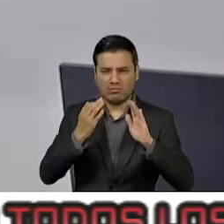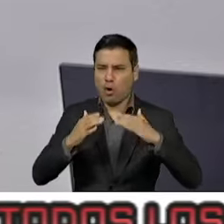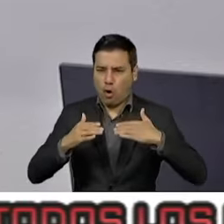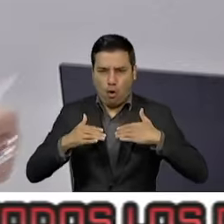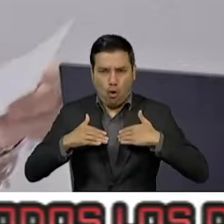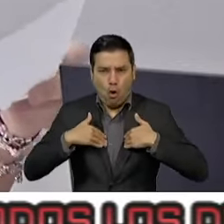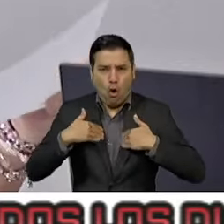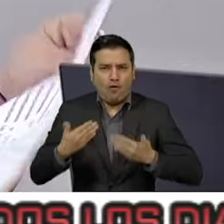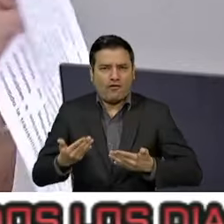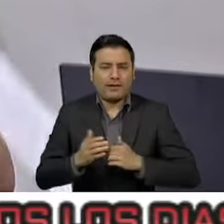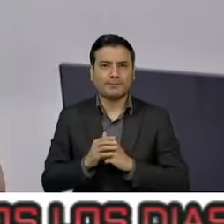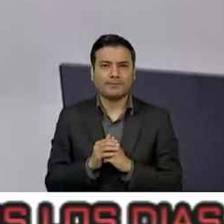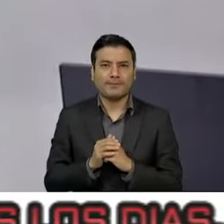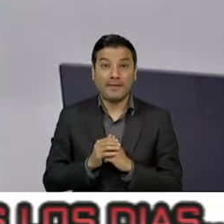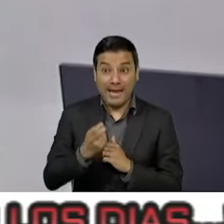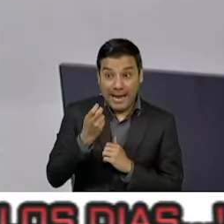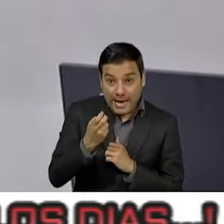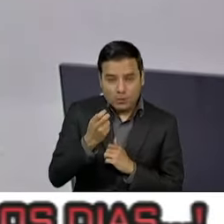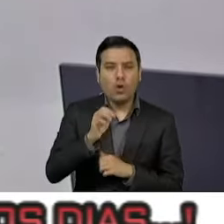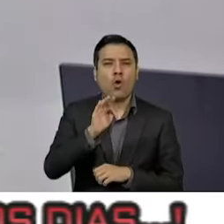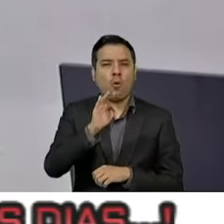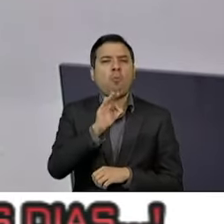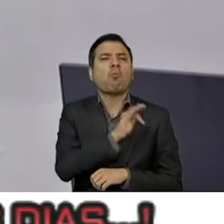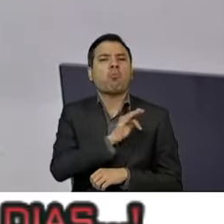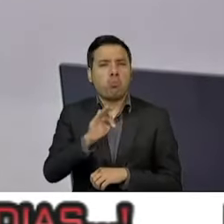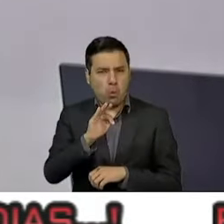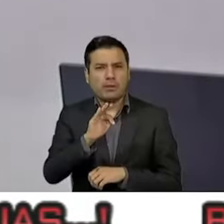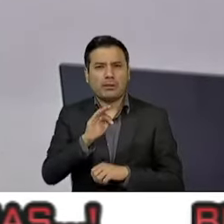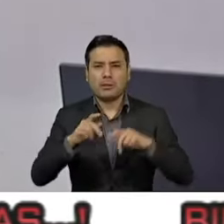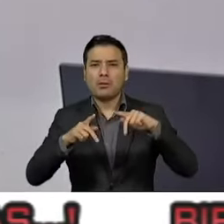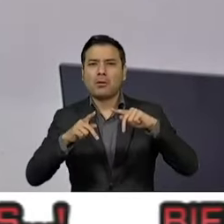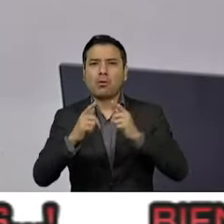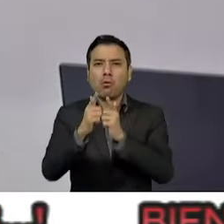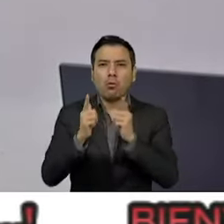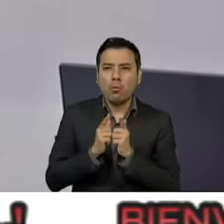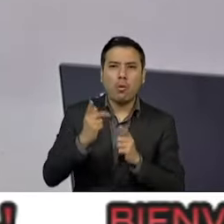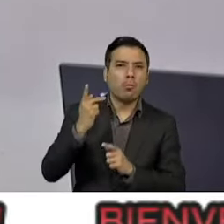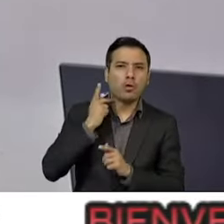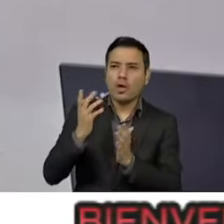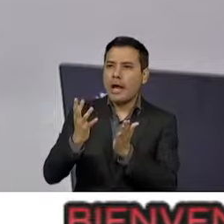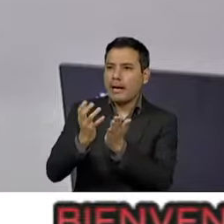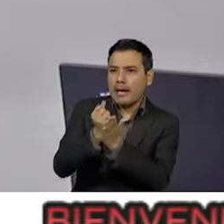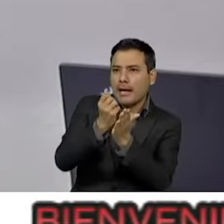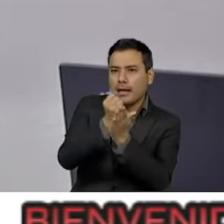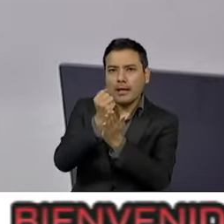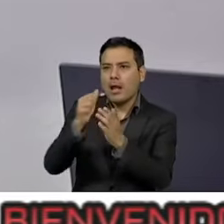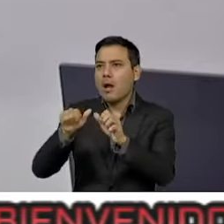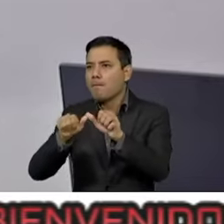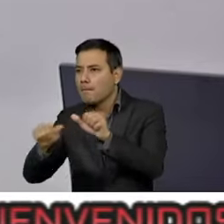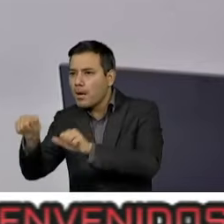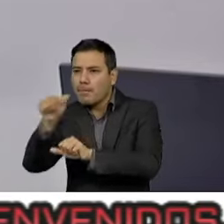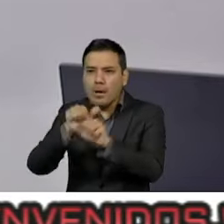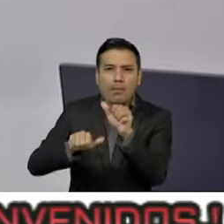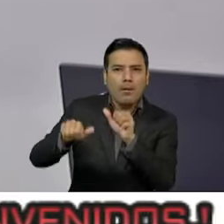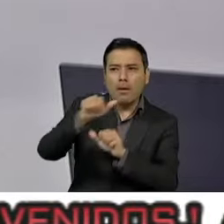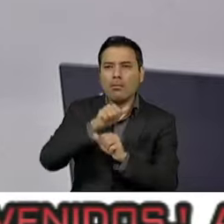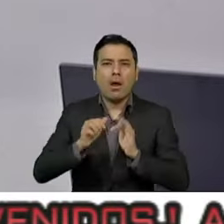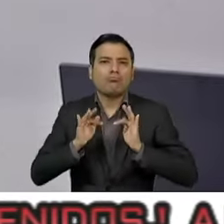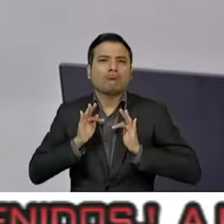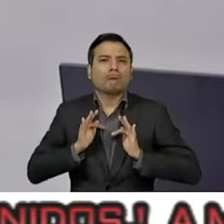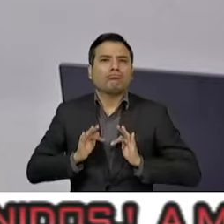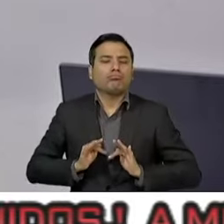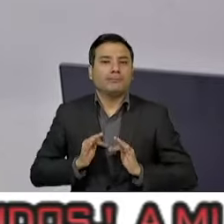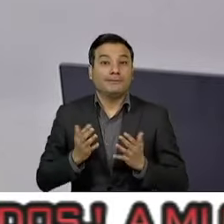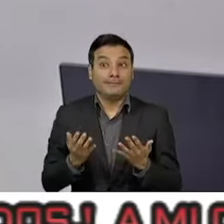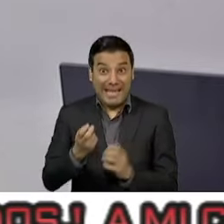ha permitido la transmisión del poder de manera pacífica entre diversos cargos federales y locales. Esto se ha